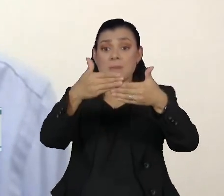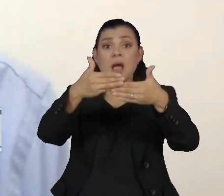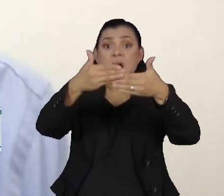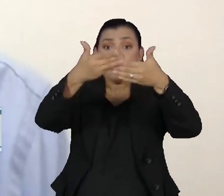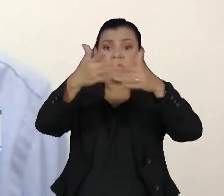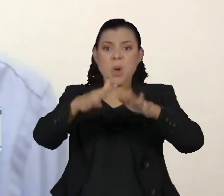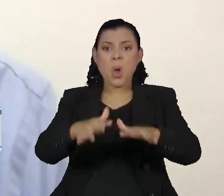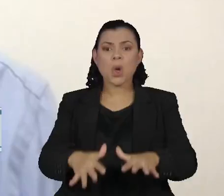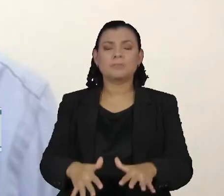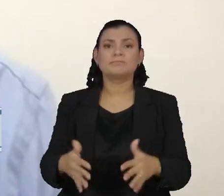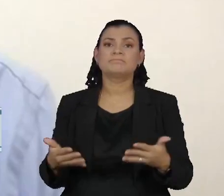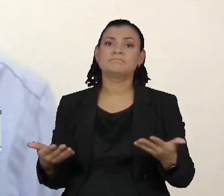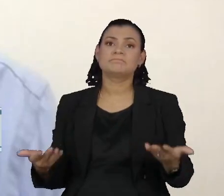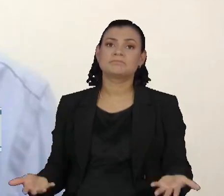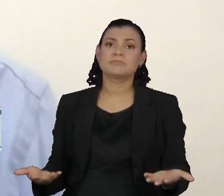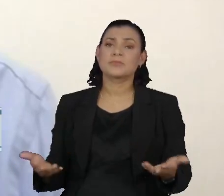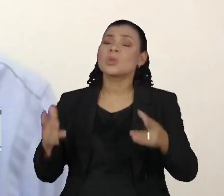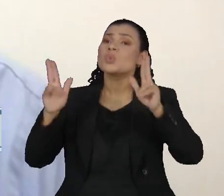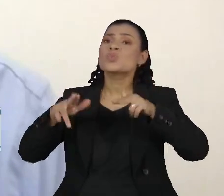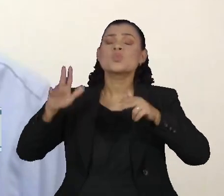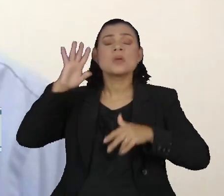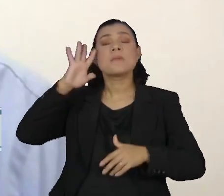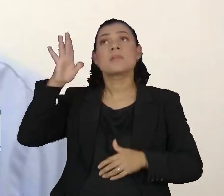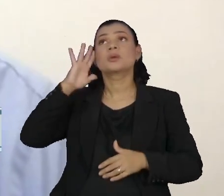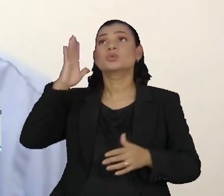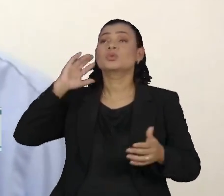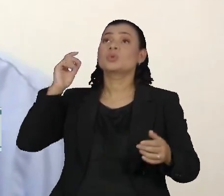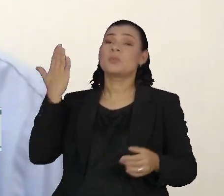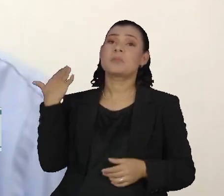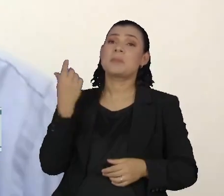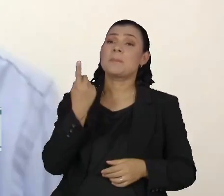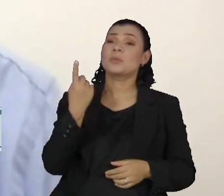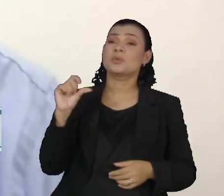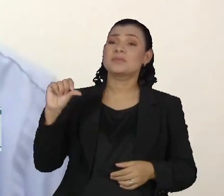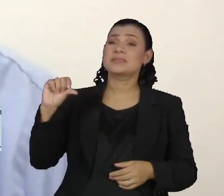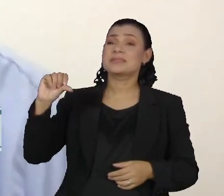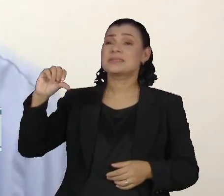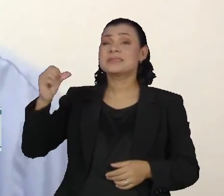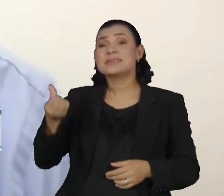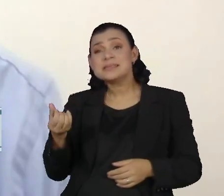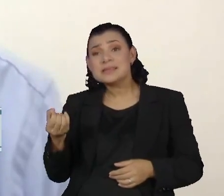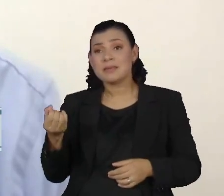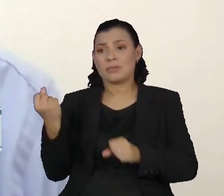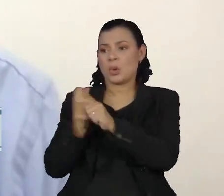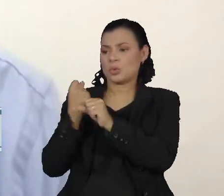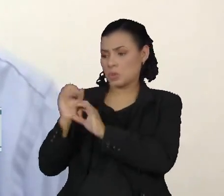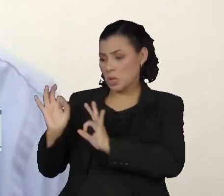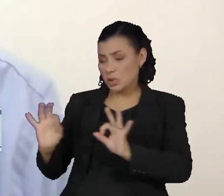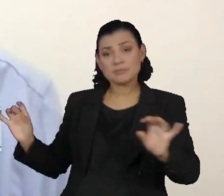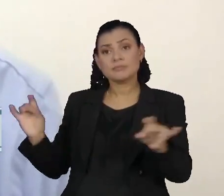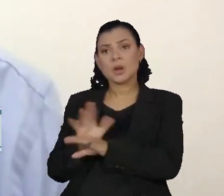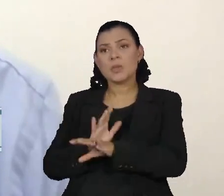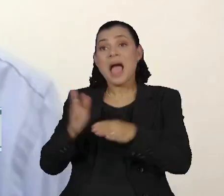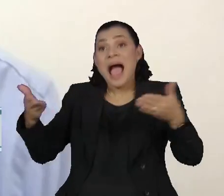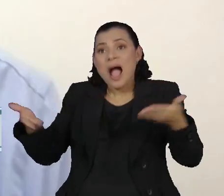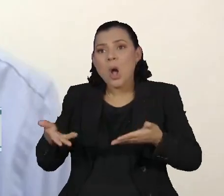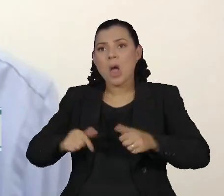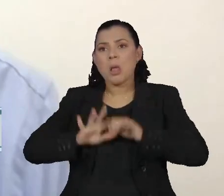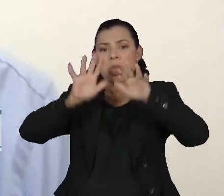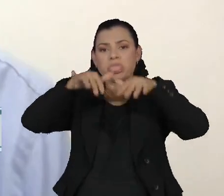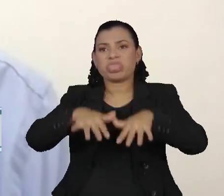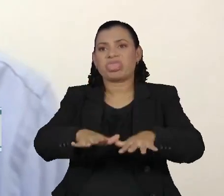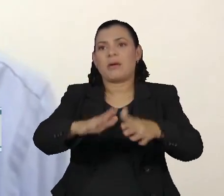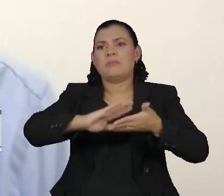y nunca se pensó en mudanza climática ni aumento de chuvas. Y esa situación motivó rompimiento y inundación. Entonces, hay